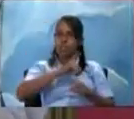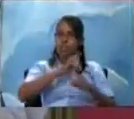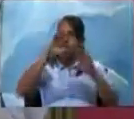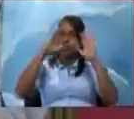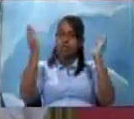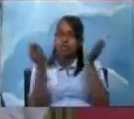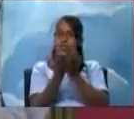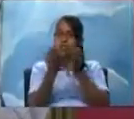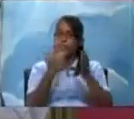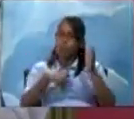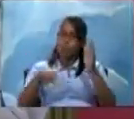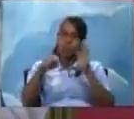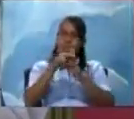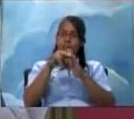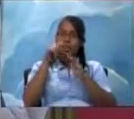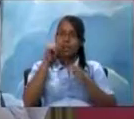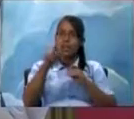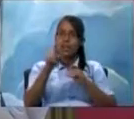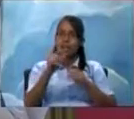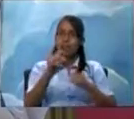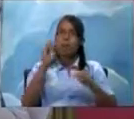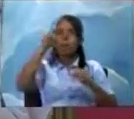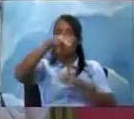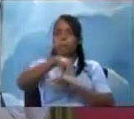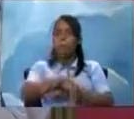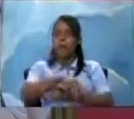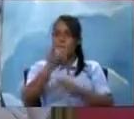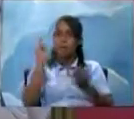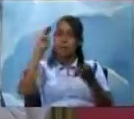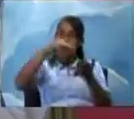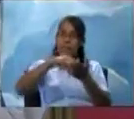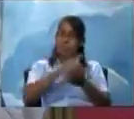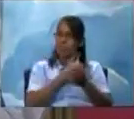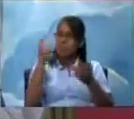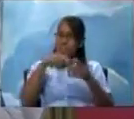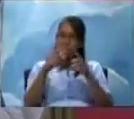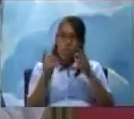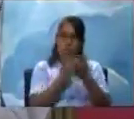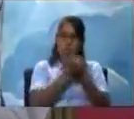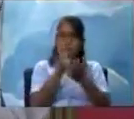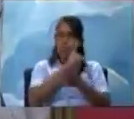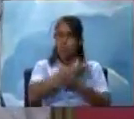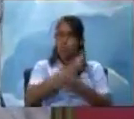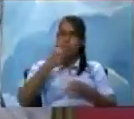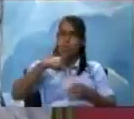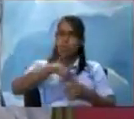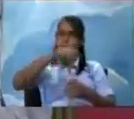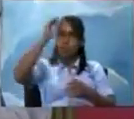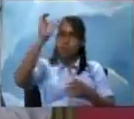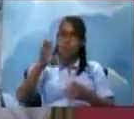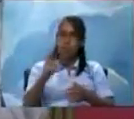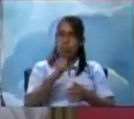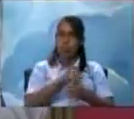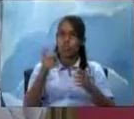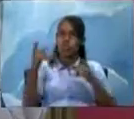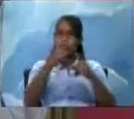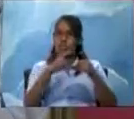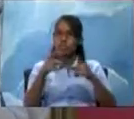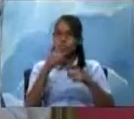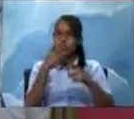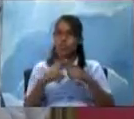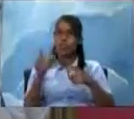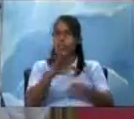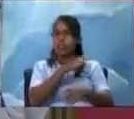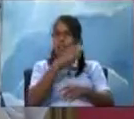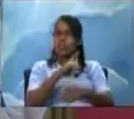del Mundo, neta Luz del Mundo, en Maracaibo, mantener los libros de nuestros pastores, otros CD de otros